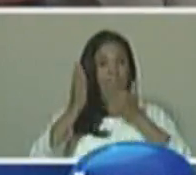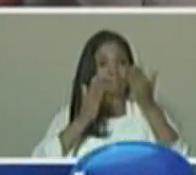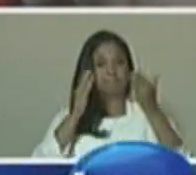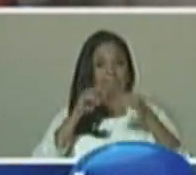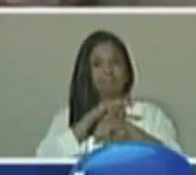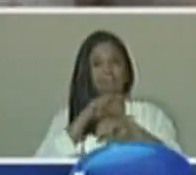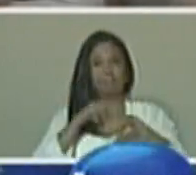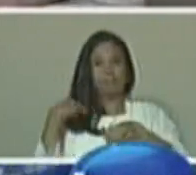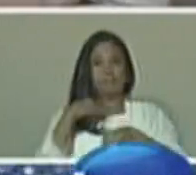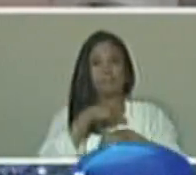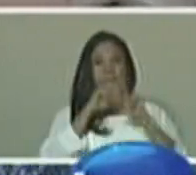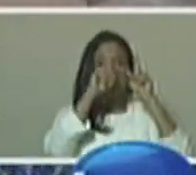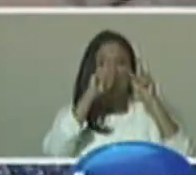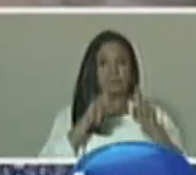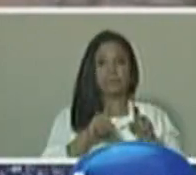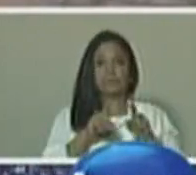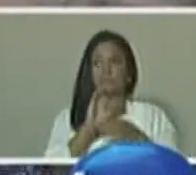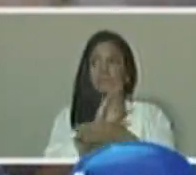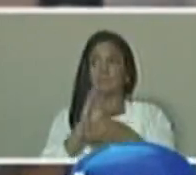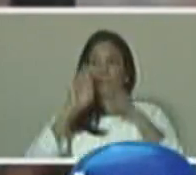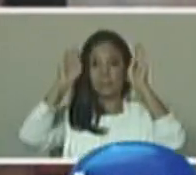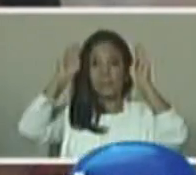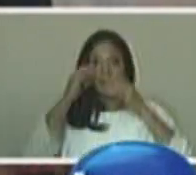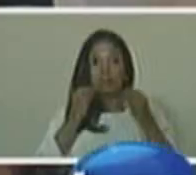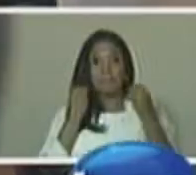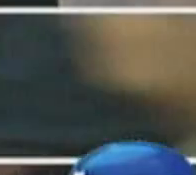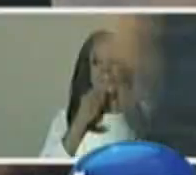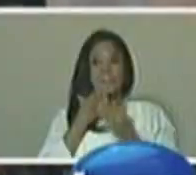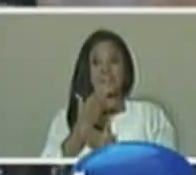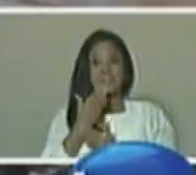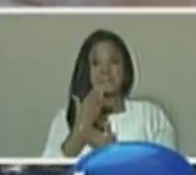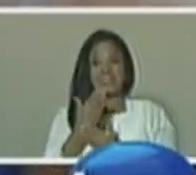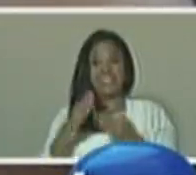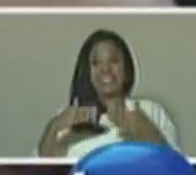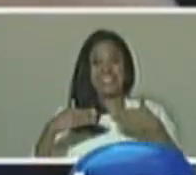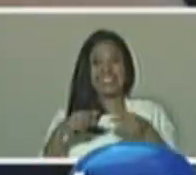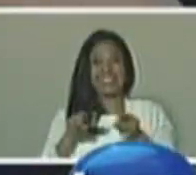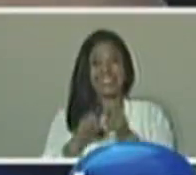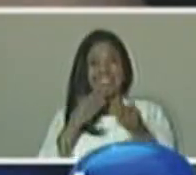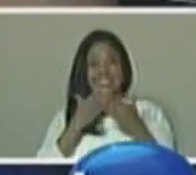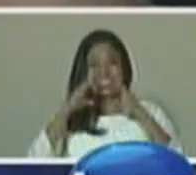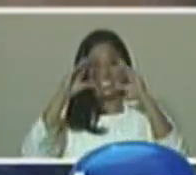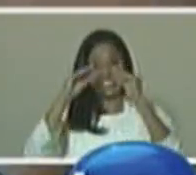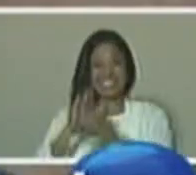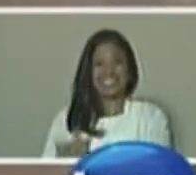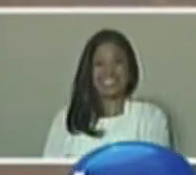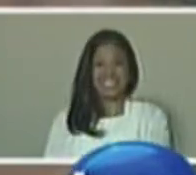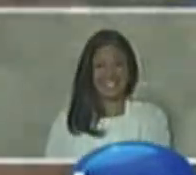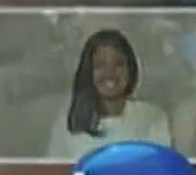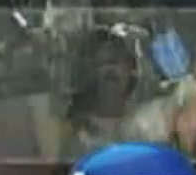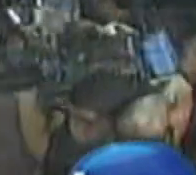Wireless, Caja de Ahorros. Muchísimas gracias, Panamá. Buenas noches.